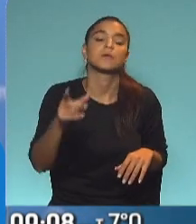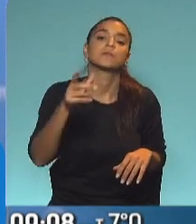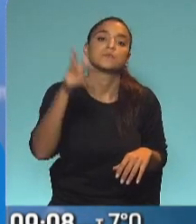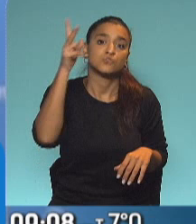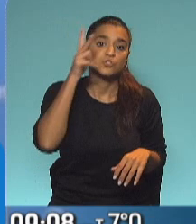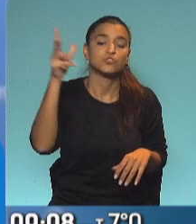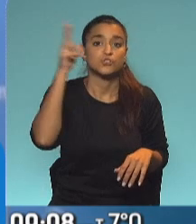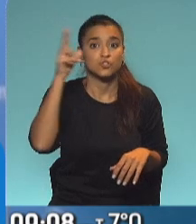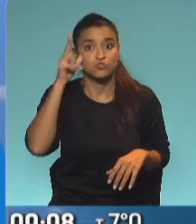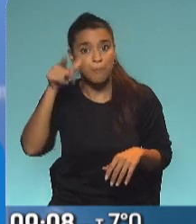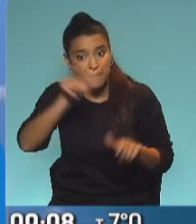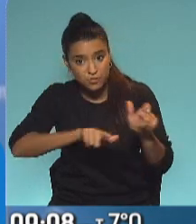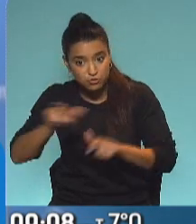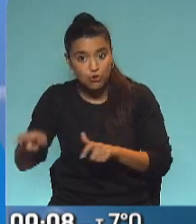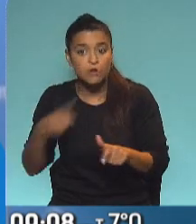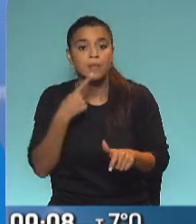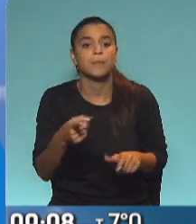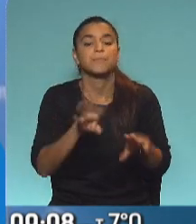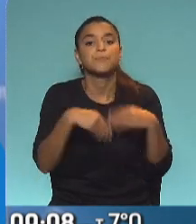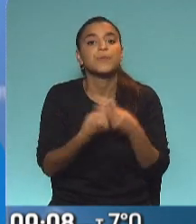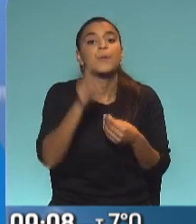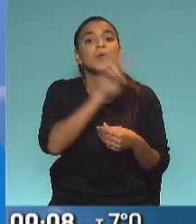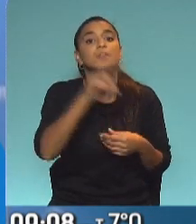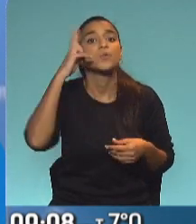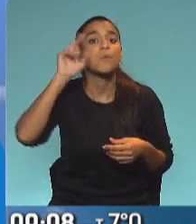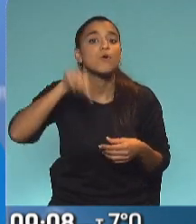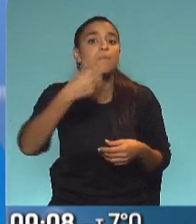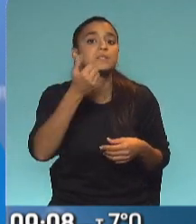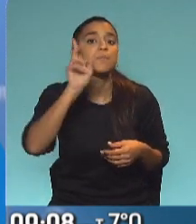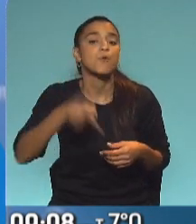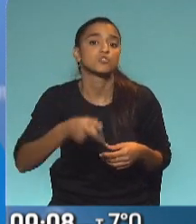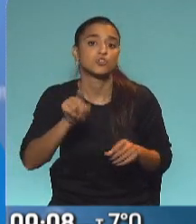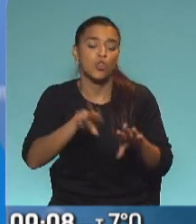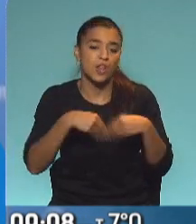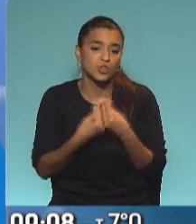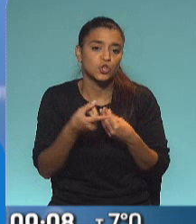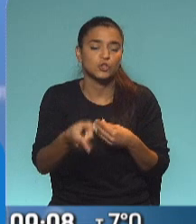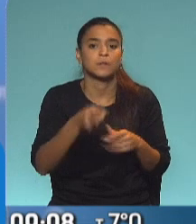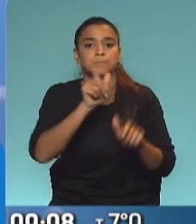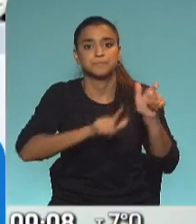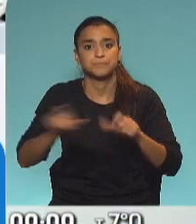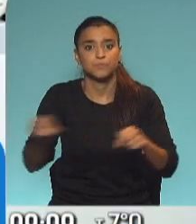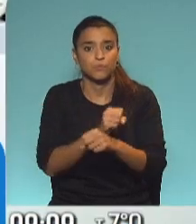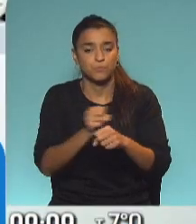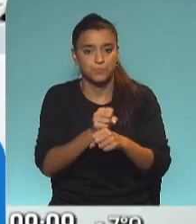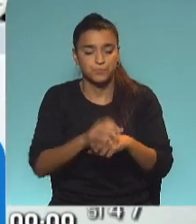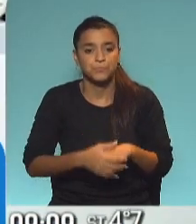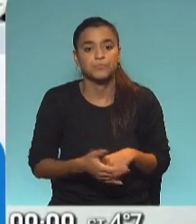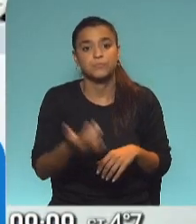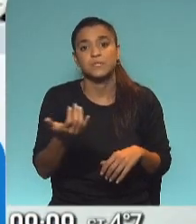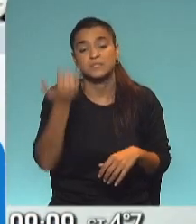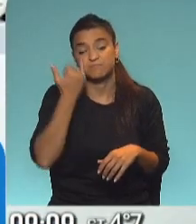14.788 personas que representan el 29,6% del total de los casos que se han confirmado. Y ya se